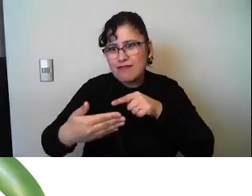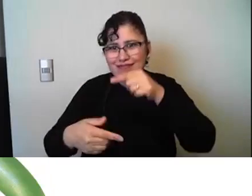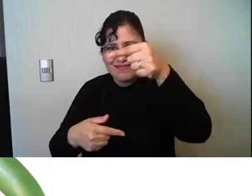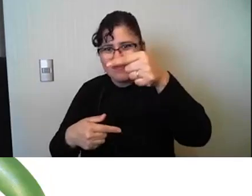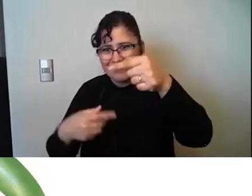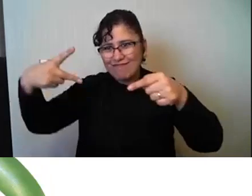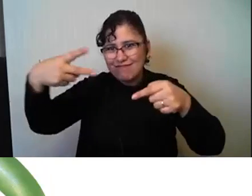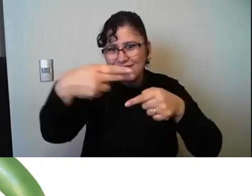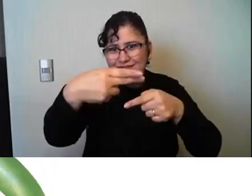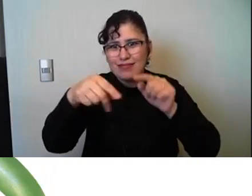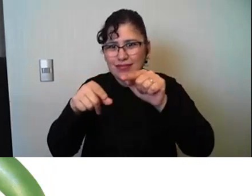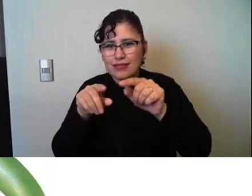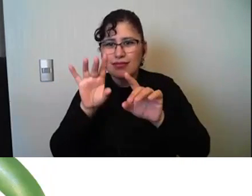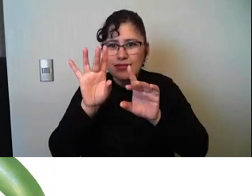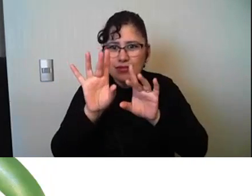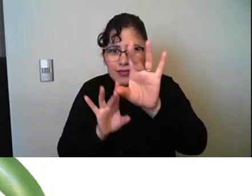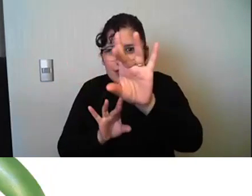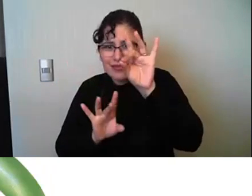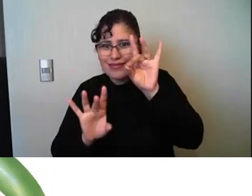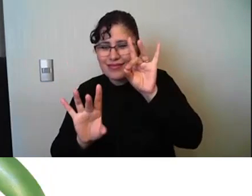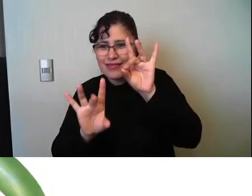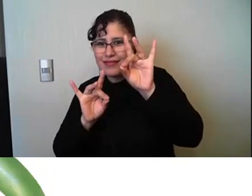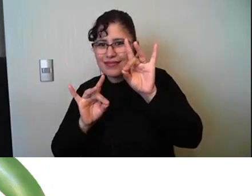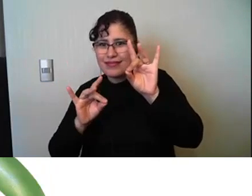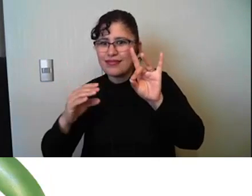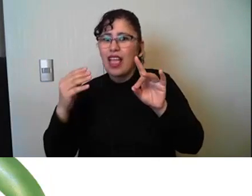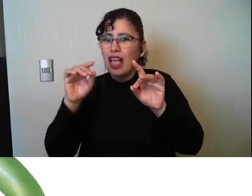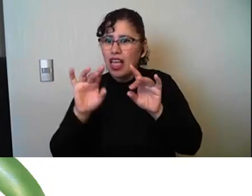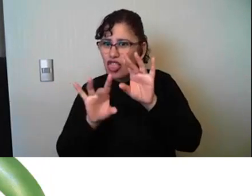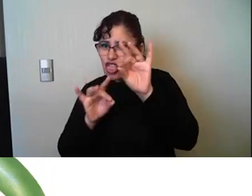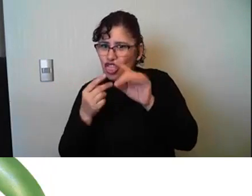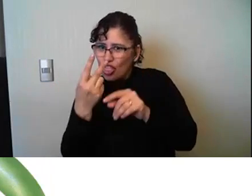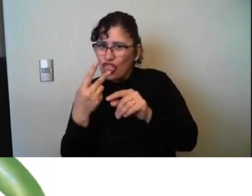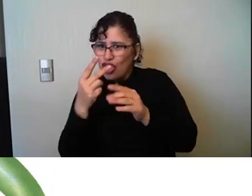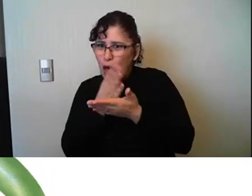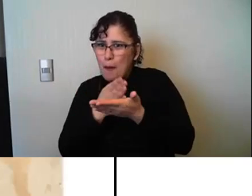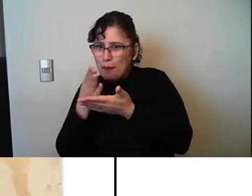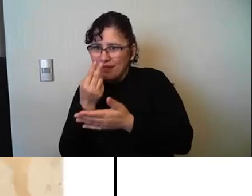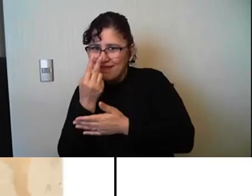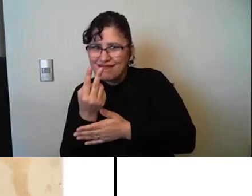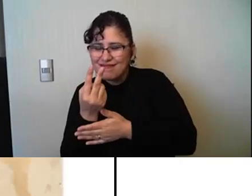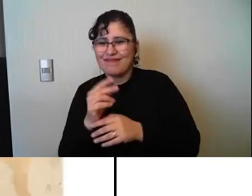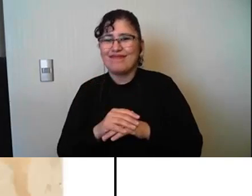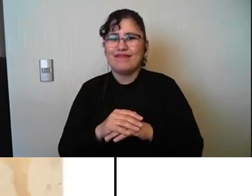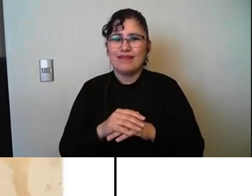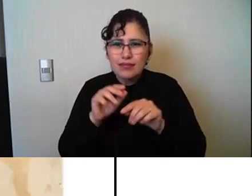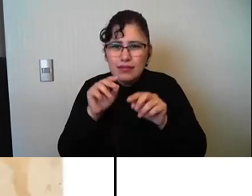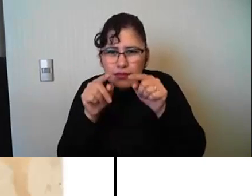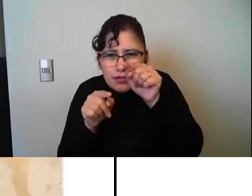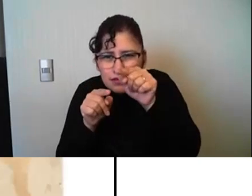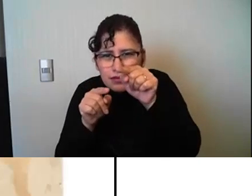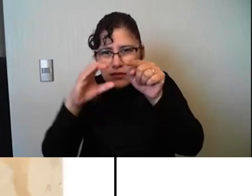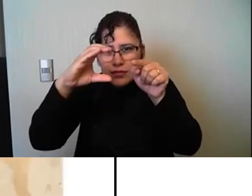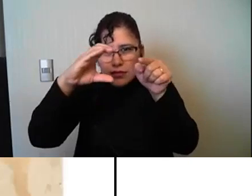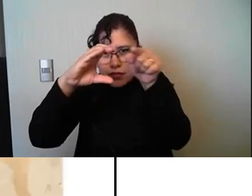encontró esto, y el corte pasó a este nivel y encontró esta porción. En estricto rigor esto sería parte